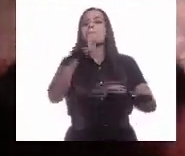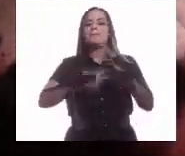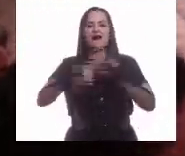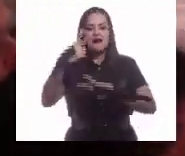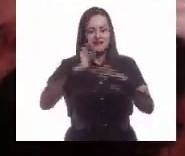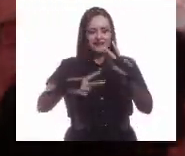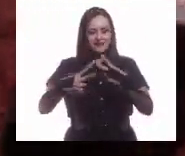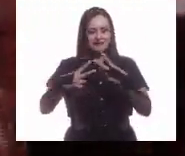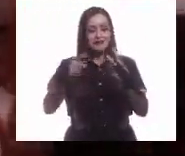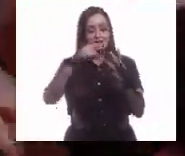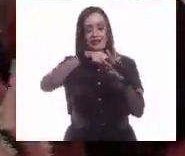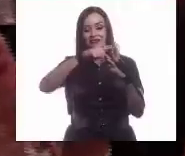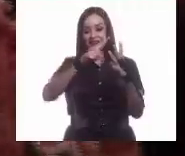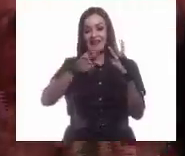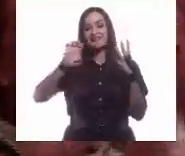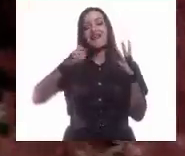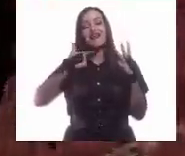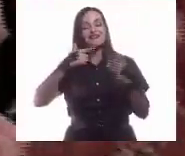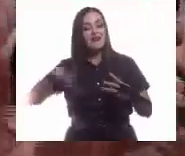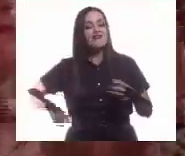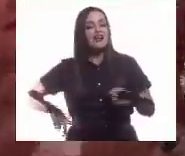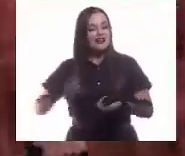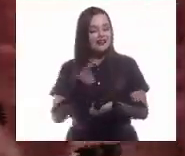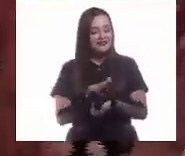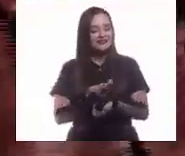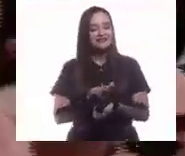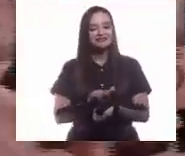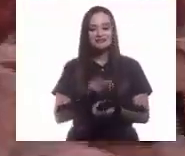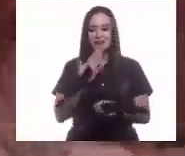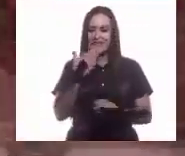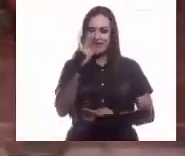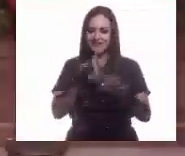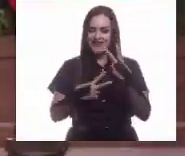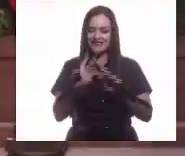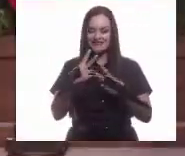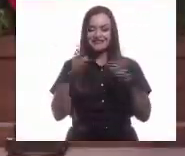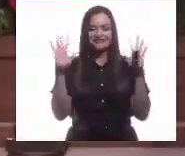gobernadores. Bienvenidos. Bienvenidos.